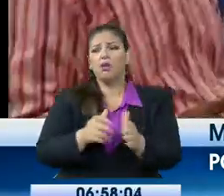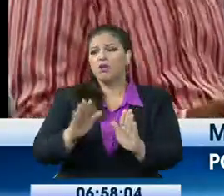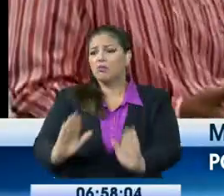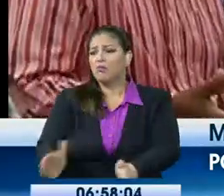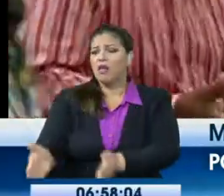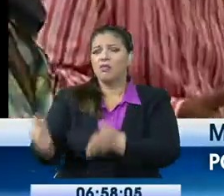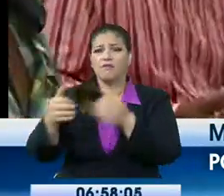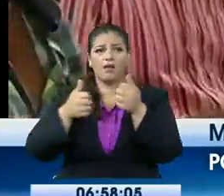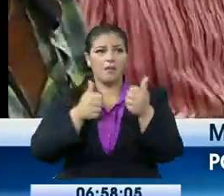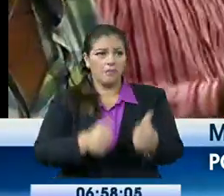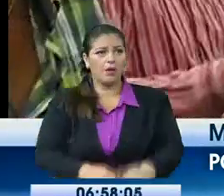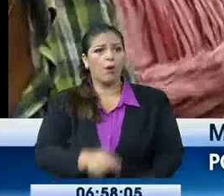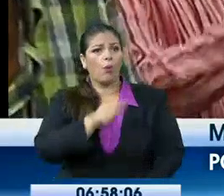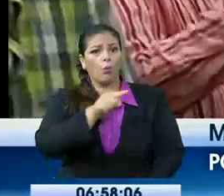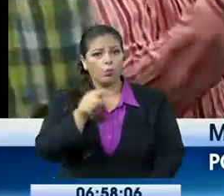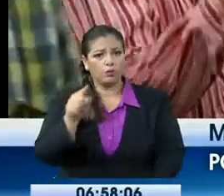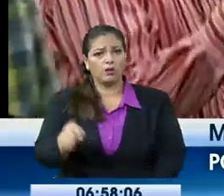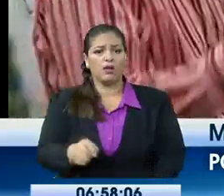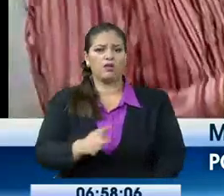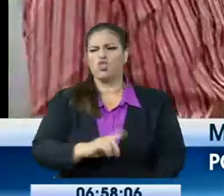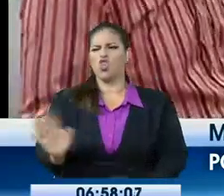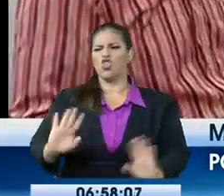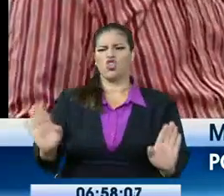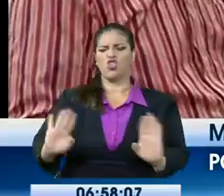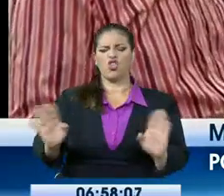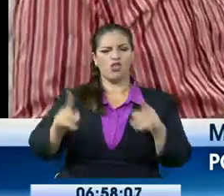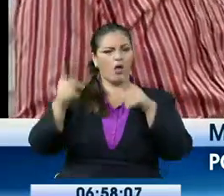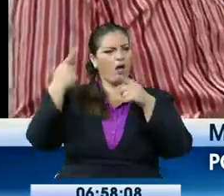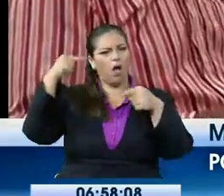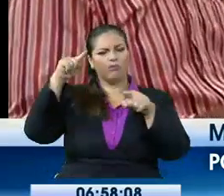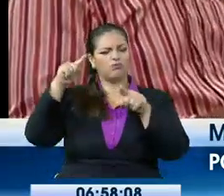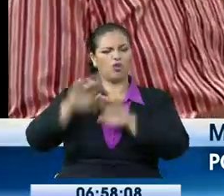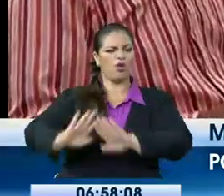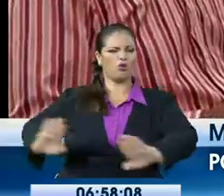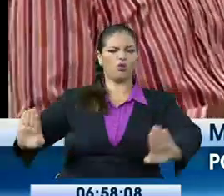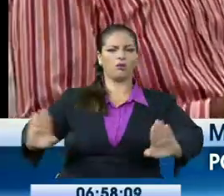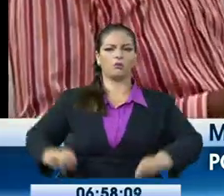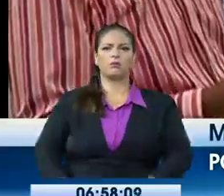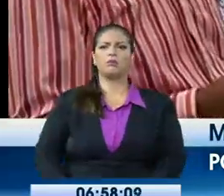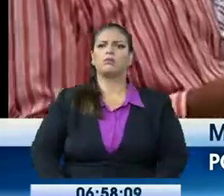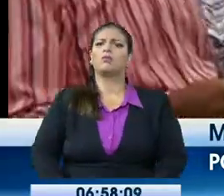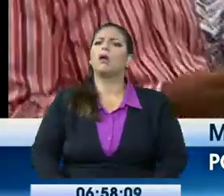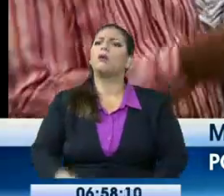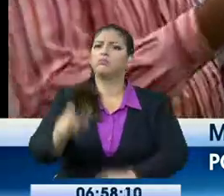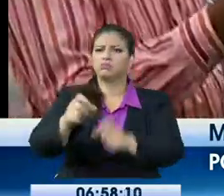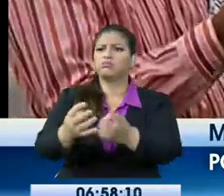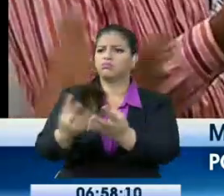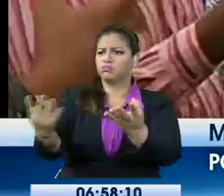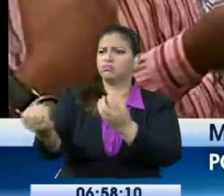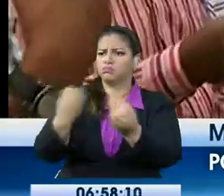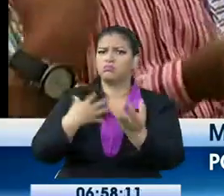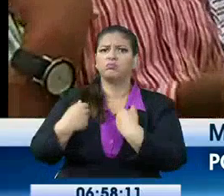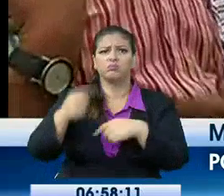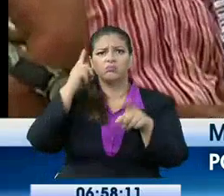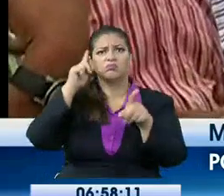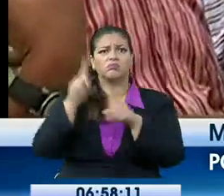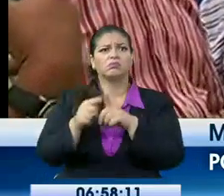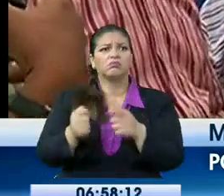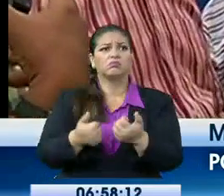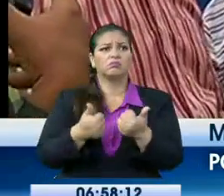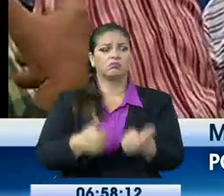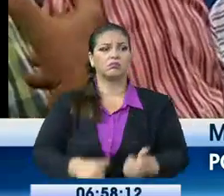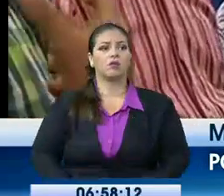O sea, no solamente ustedes. Nosotros hemos tenido. El problema aquí no interesa. O sea, buscarle solución. Solucionar. Okay. Independiente. General. Si es una primera